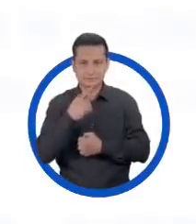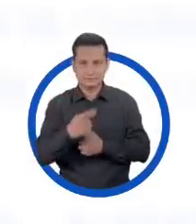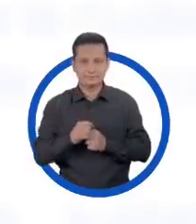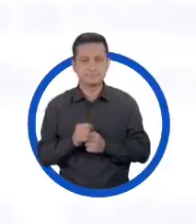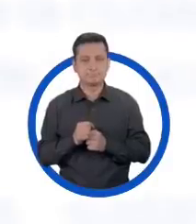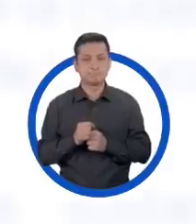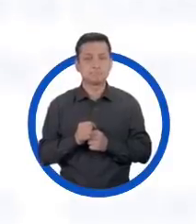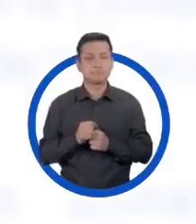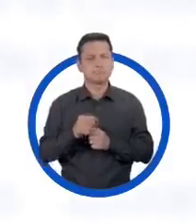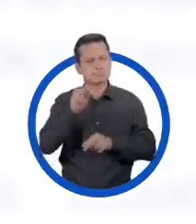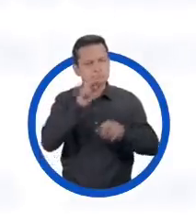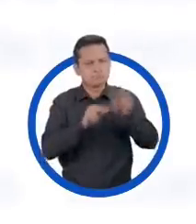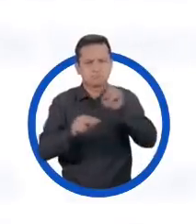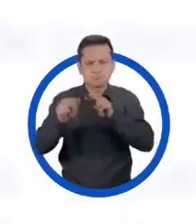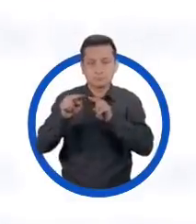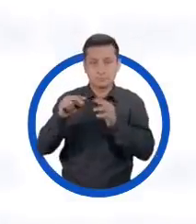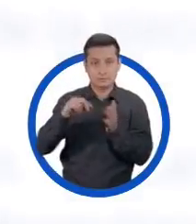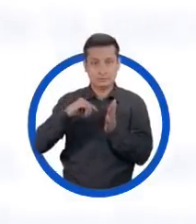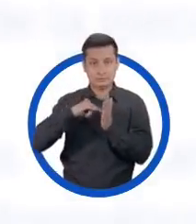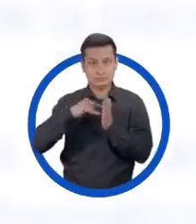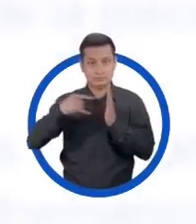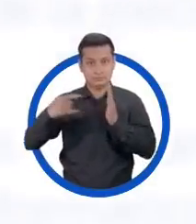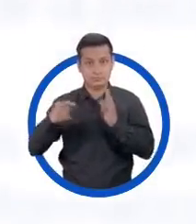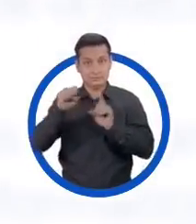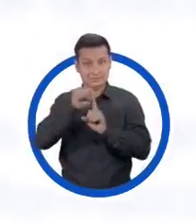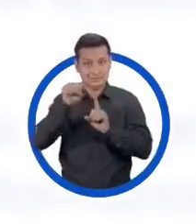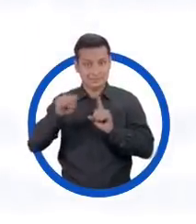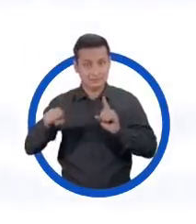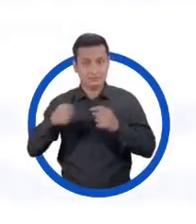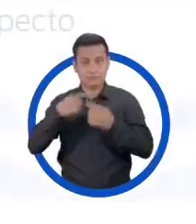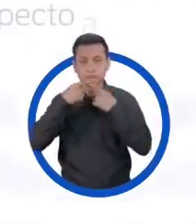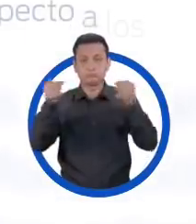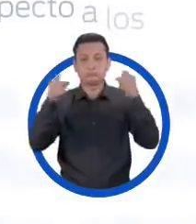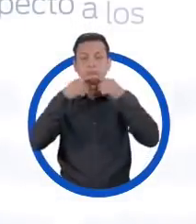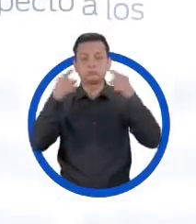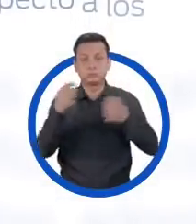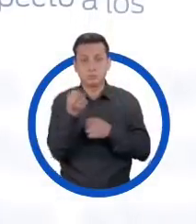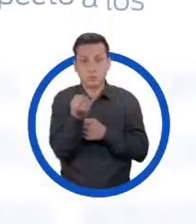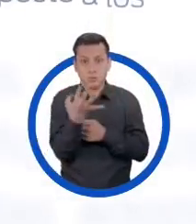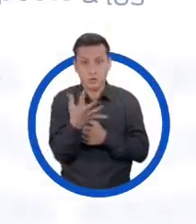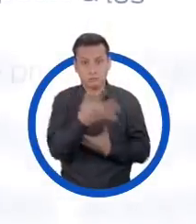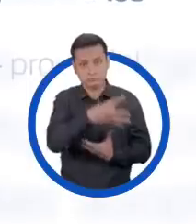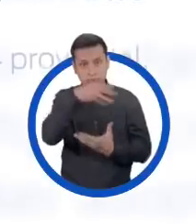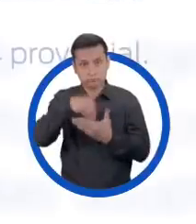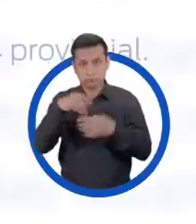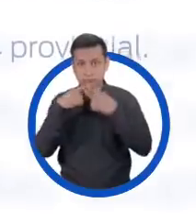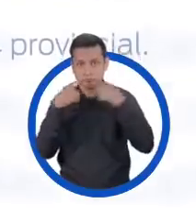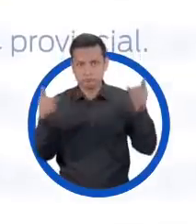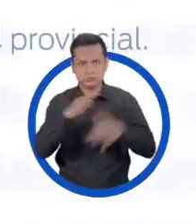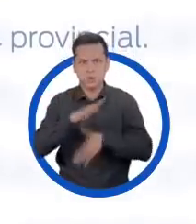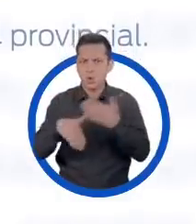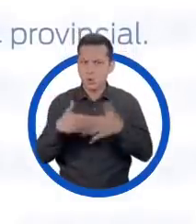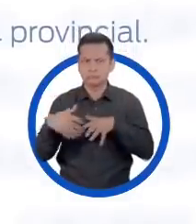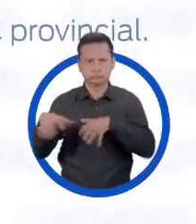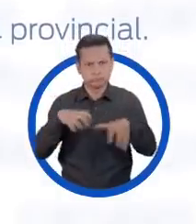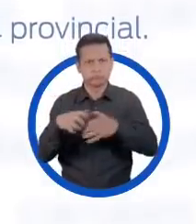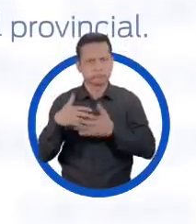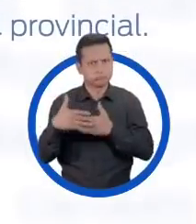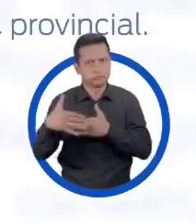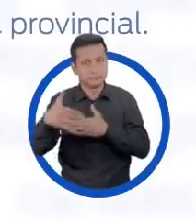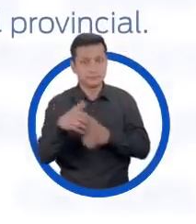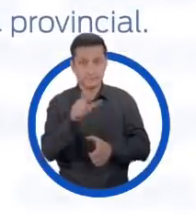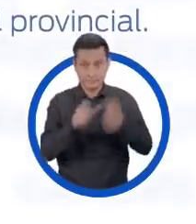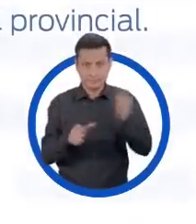de observación electoral observó que el sistema de transmisión y divulgación de resultados estuvo operativo en todo momento y proporcionó información